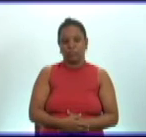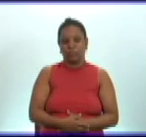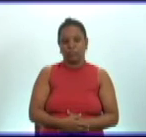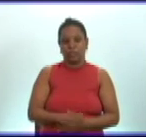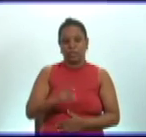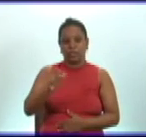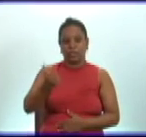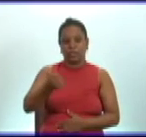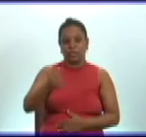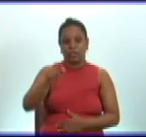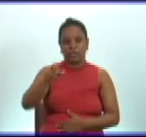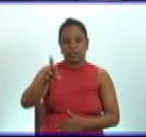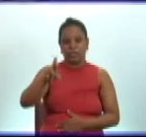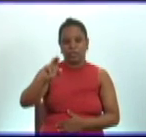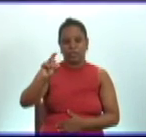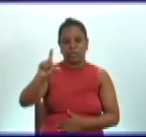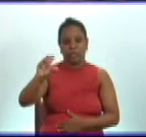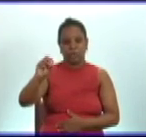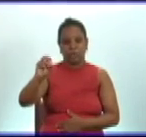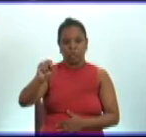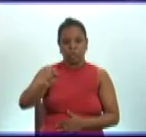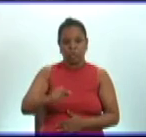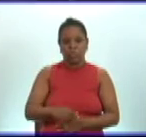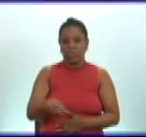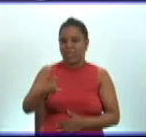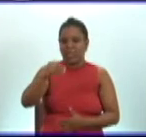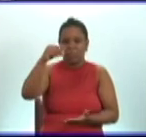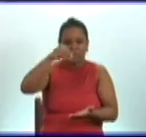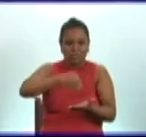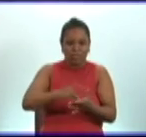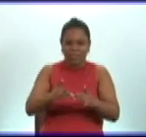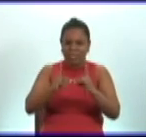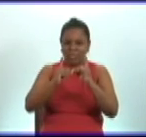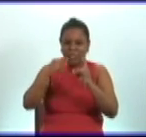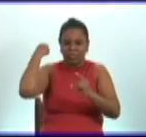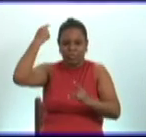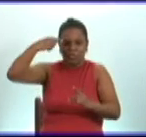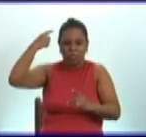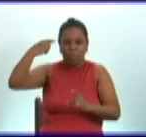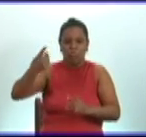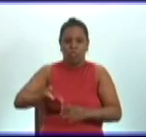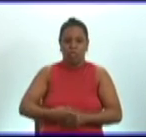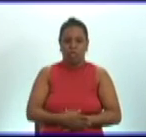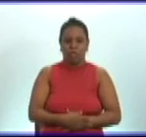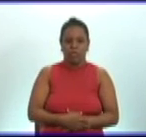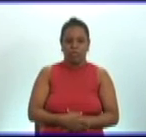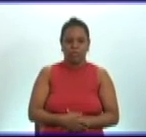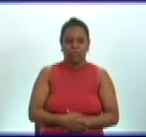Carlos de la Torre y Madrigal. ¡Eso es una locura! ¡Él no estaba en el cementerio!